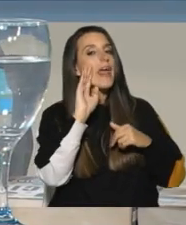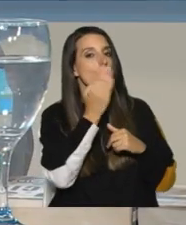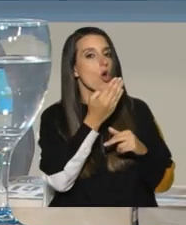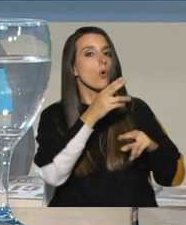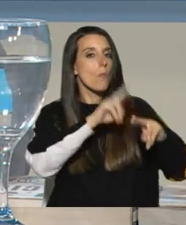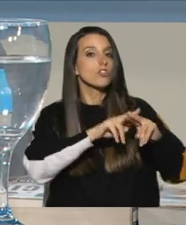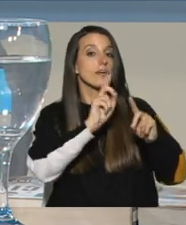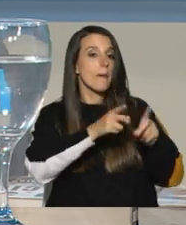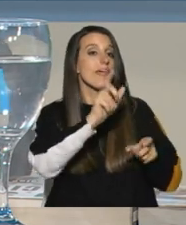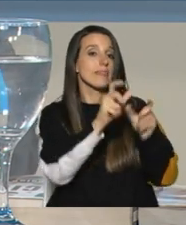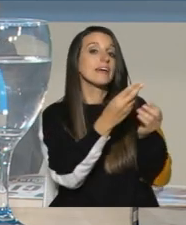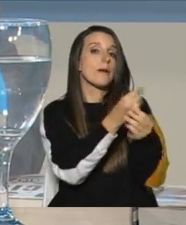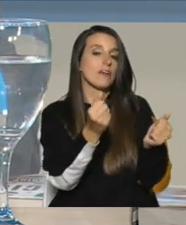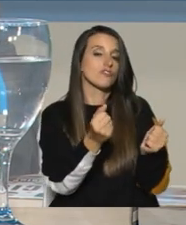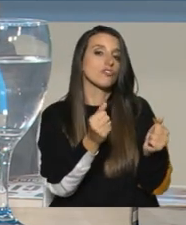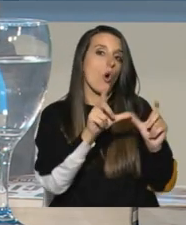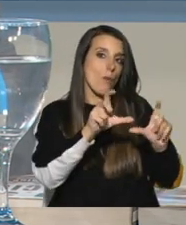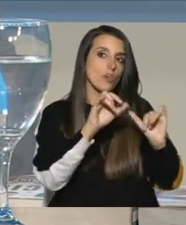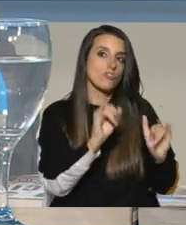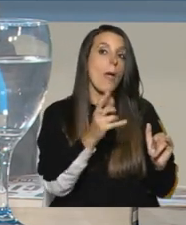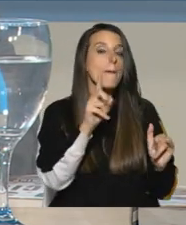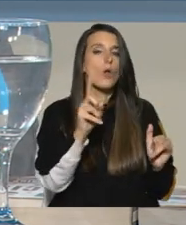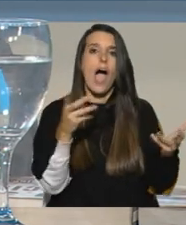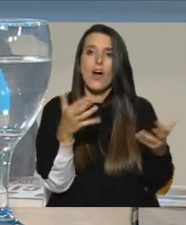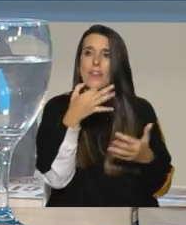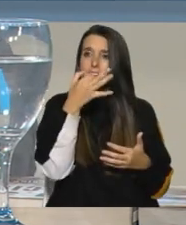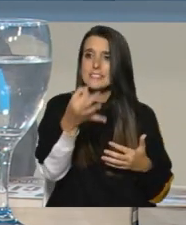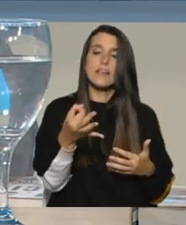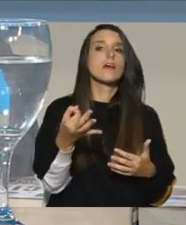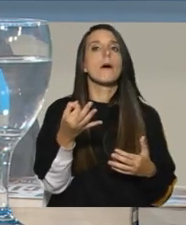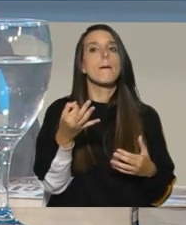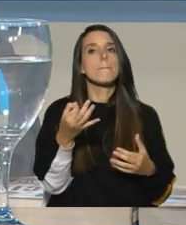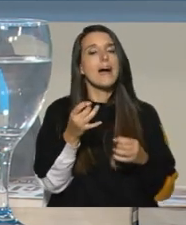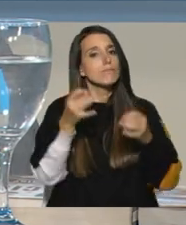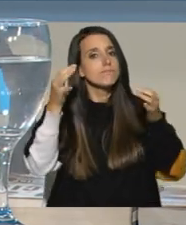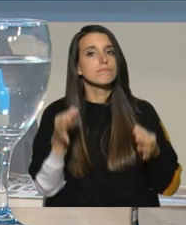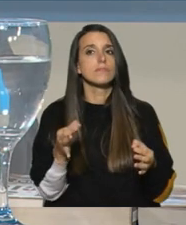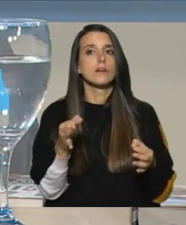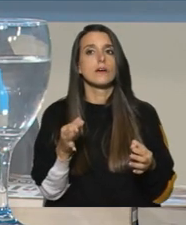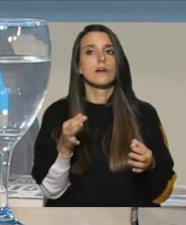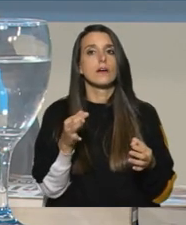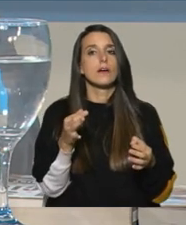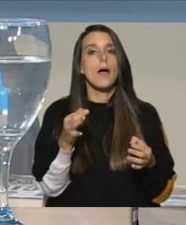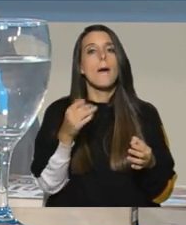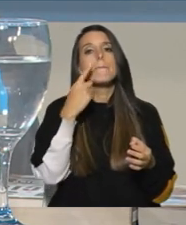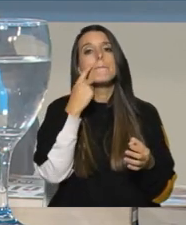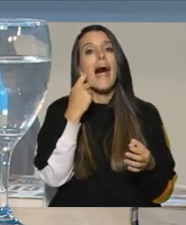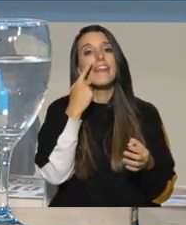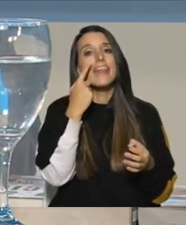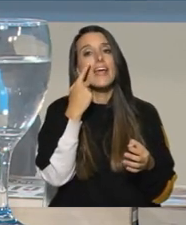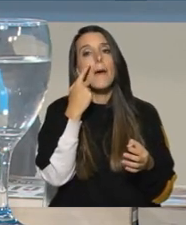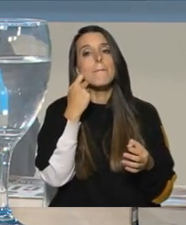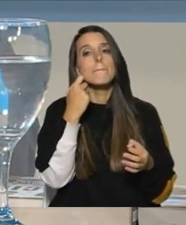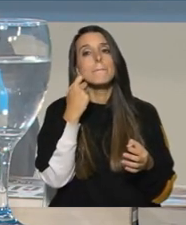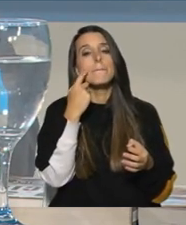incluso desaparecidos por supuesto. Pero acá estamos hablando de que, para hablar más puntualmente, el padre de